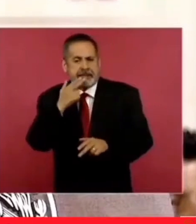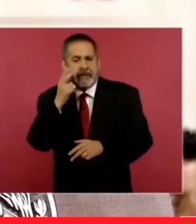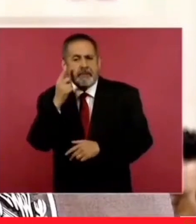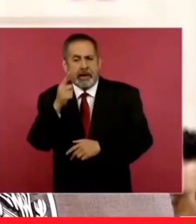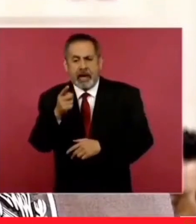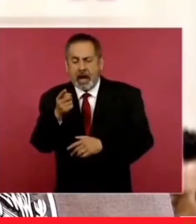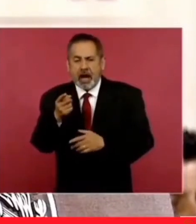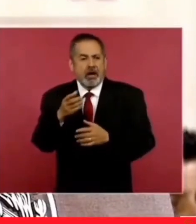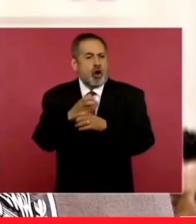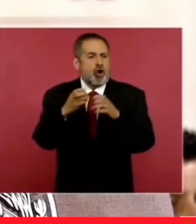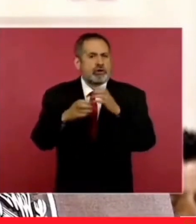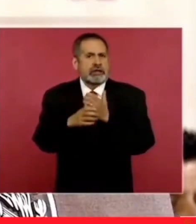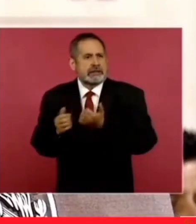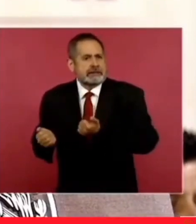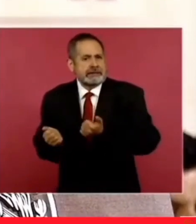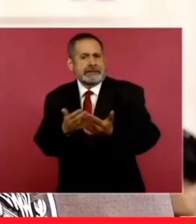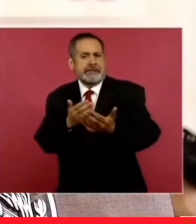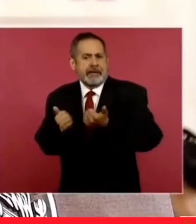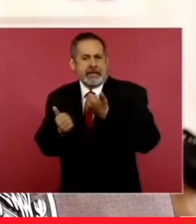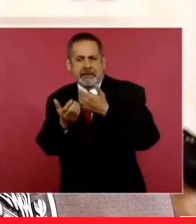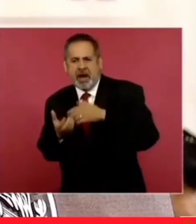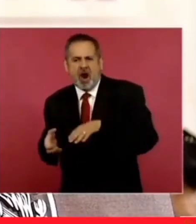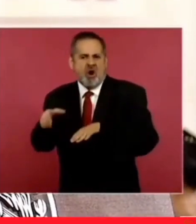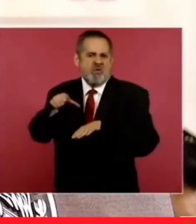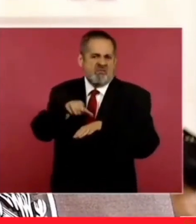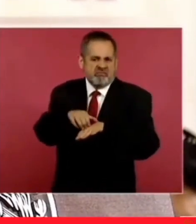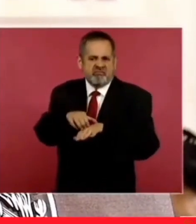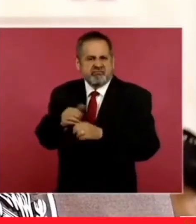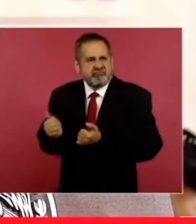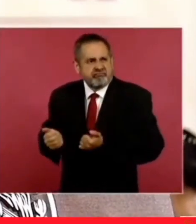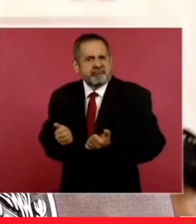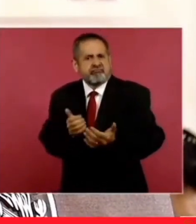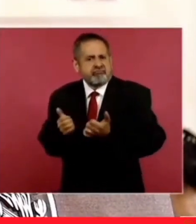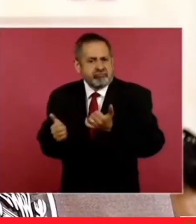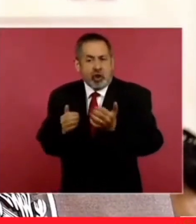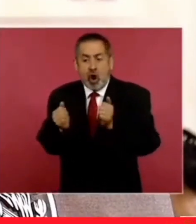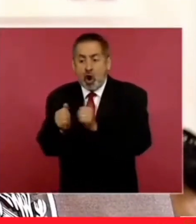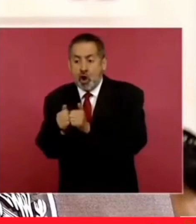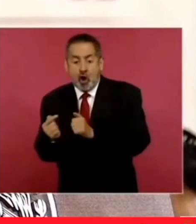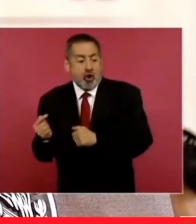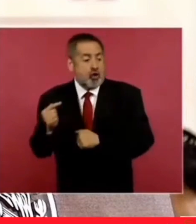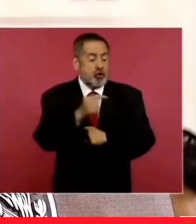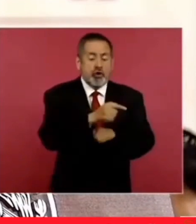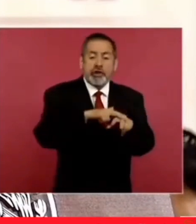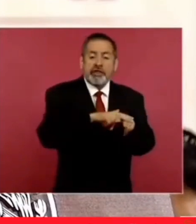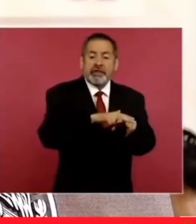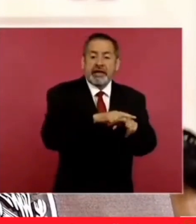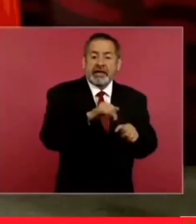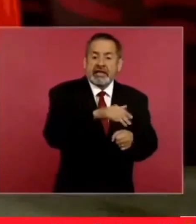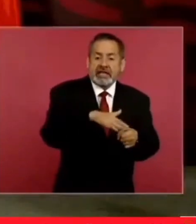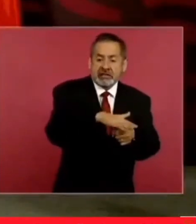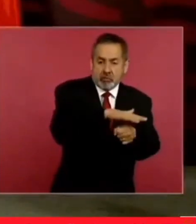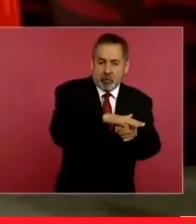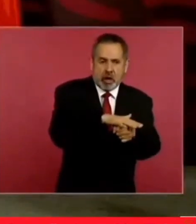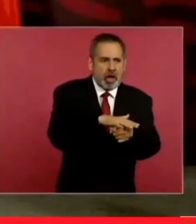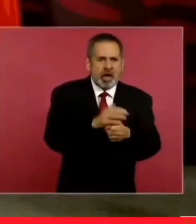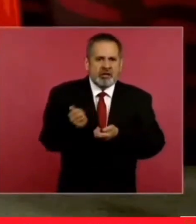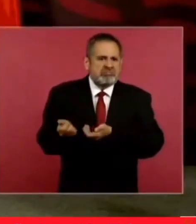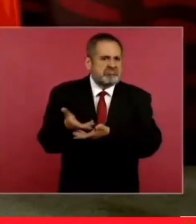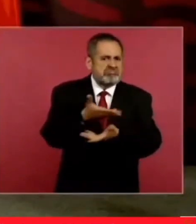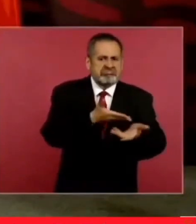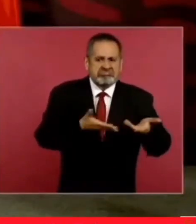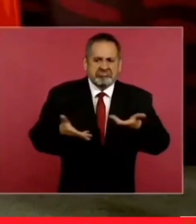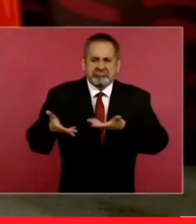de carga que nos va a permitir esta conexión del Tren Maya con el proyecto del tren transísmico y que nos abre a los estados del sureste del país